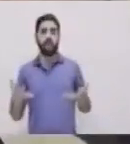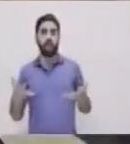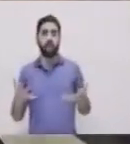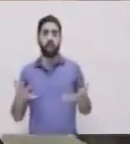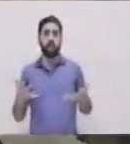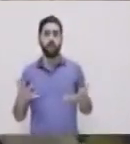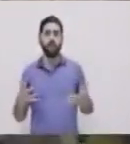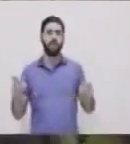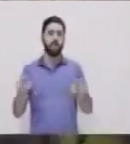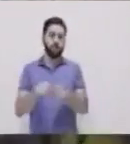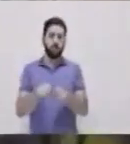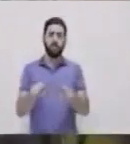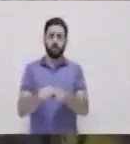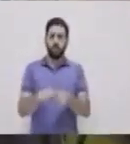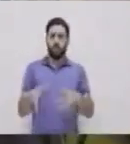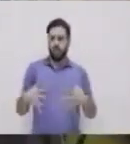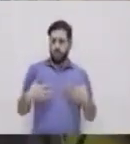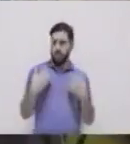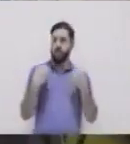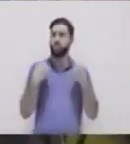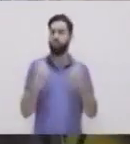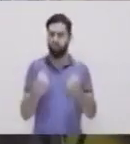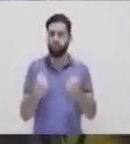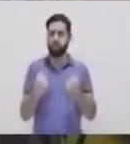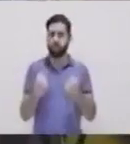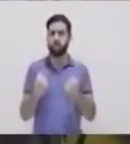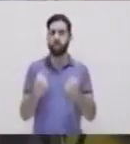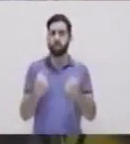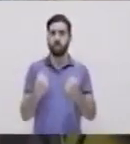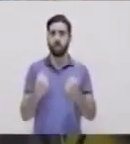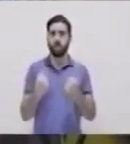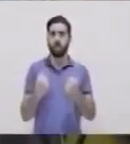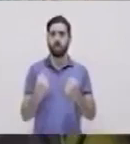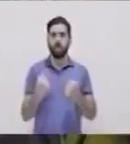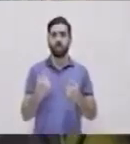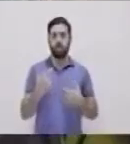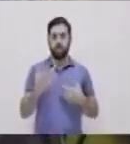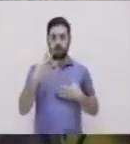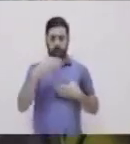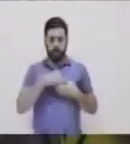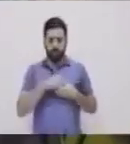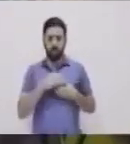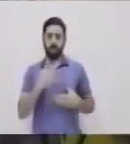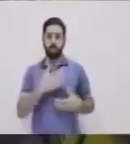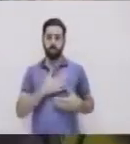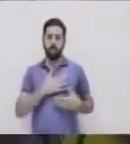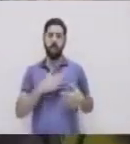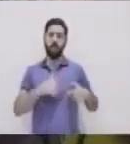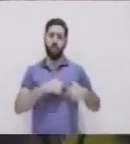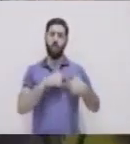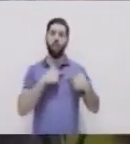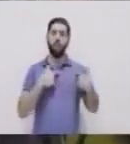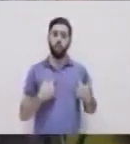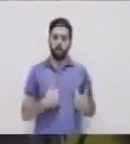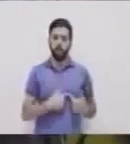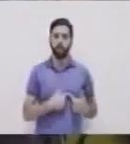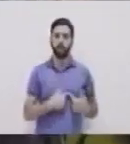como alforja vacía está mi corazón.